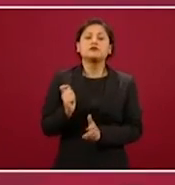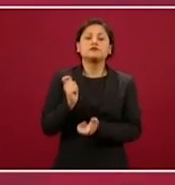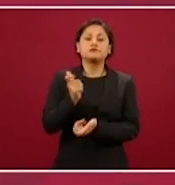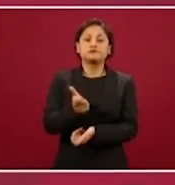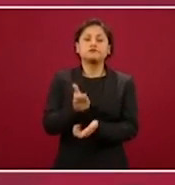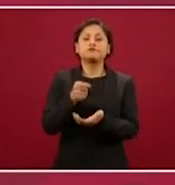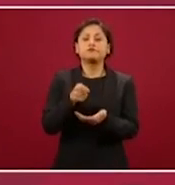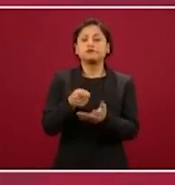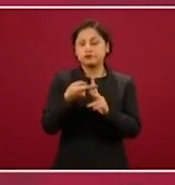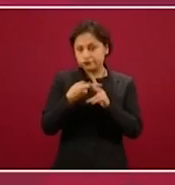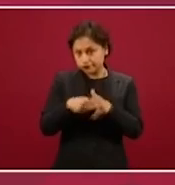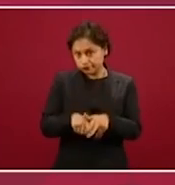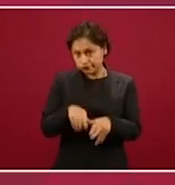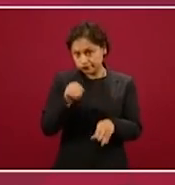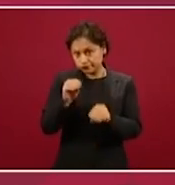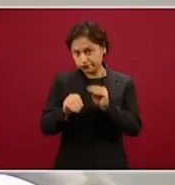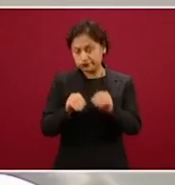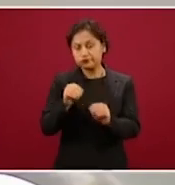Falta